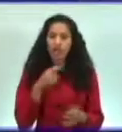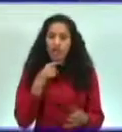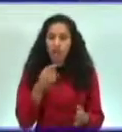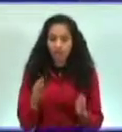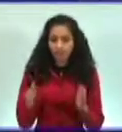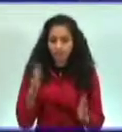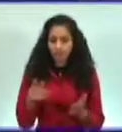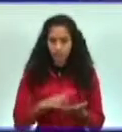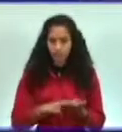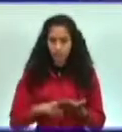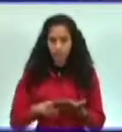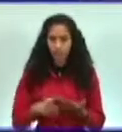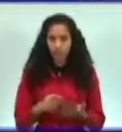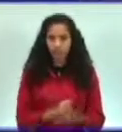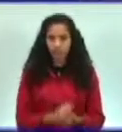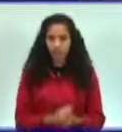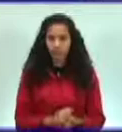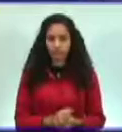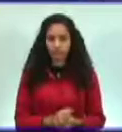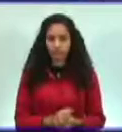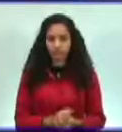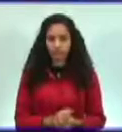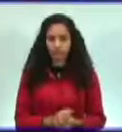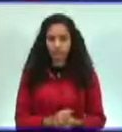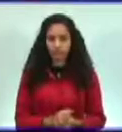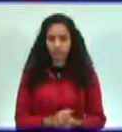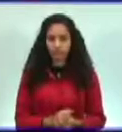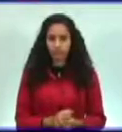durante la semana.